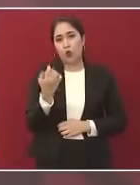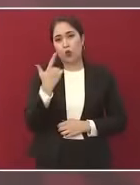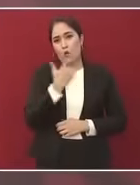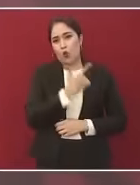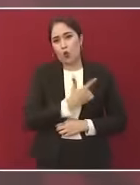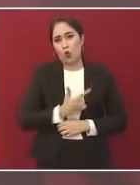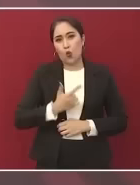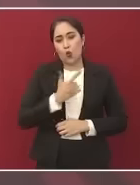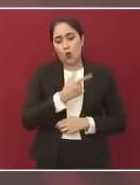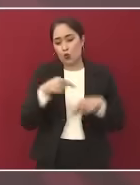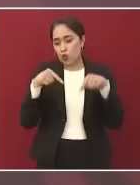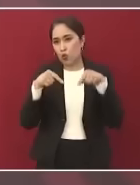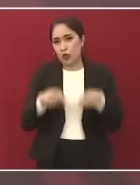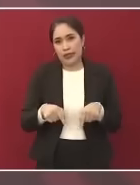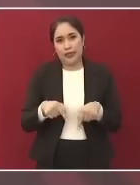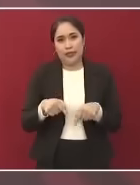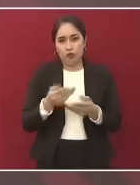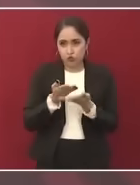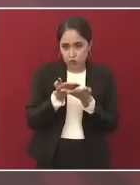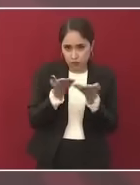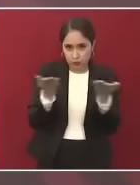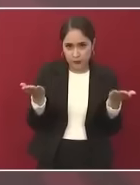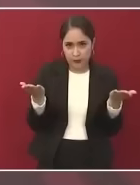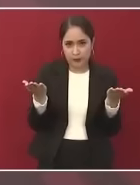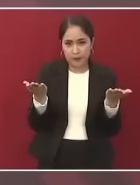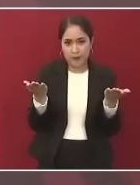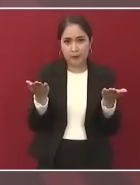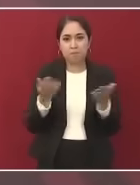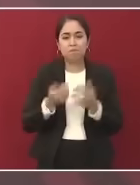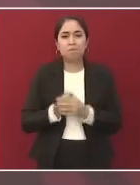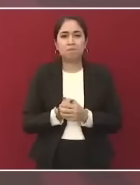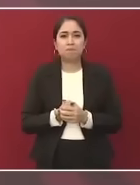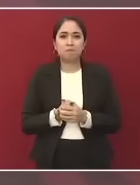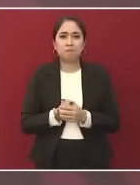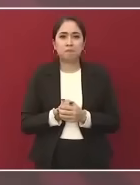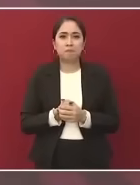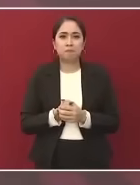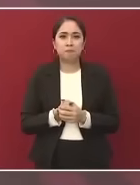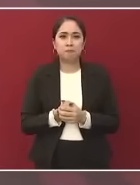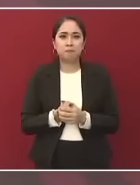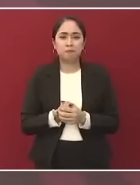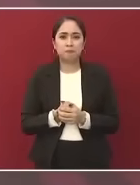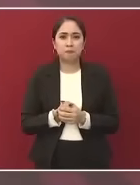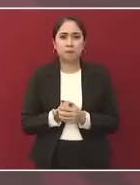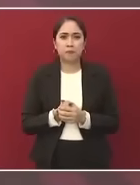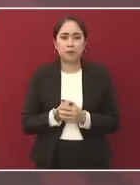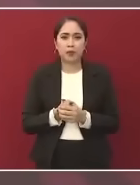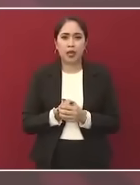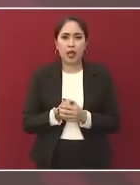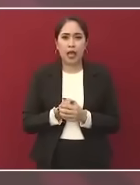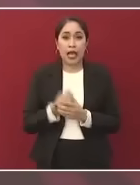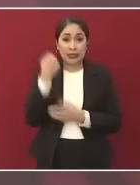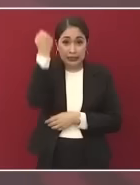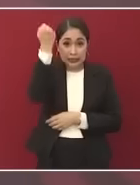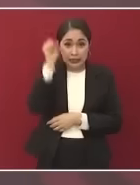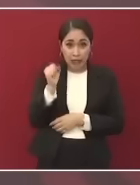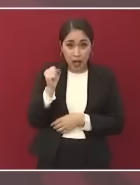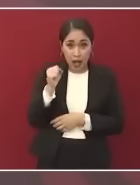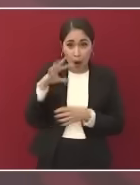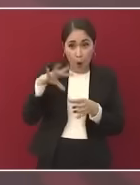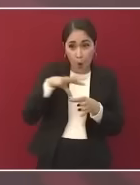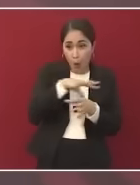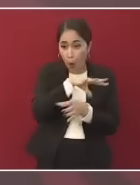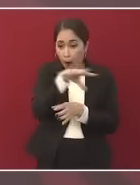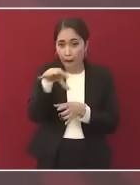tránsito y el derecho a una vida sana y libre de violencia no es casual que si en los inicios de su sexenio el presidente se